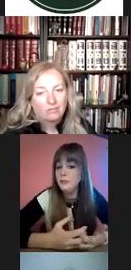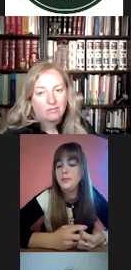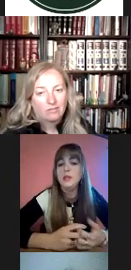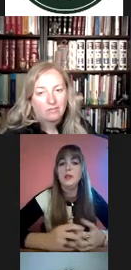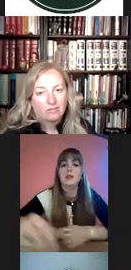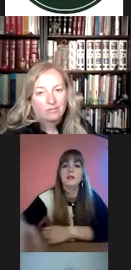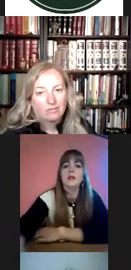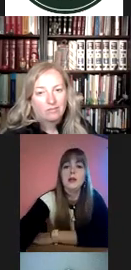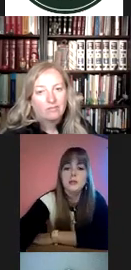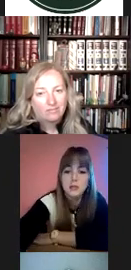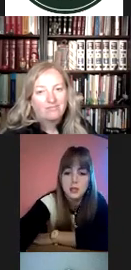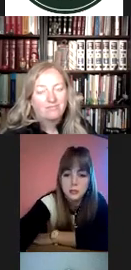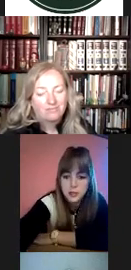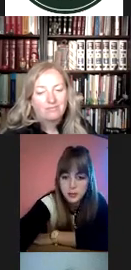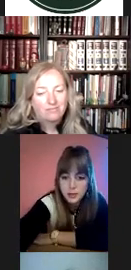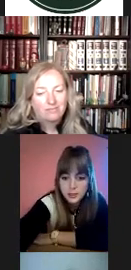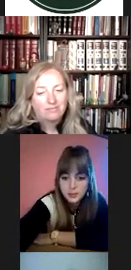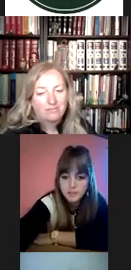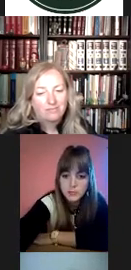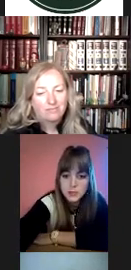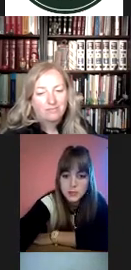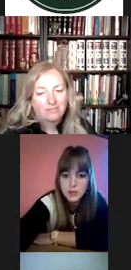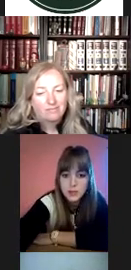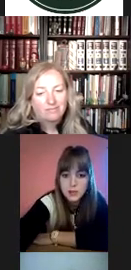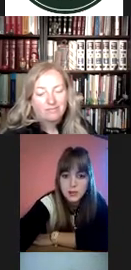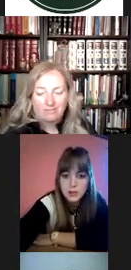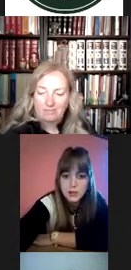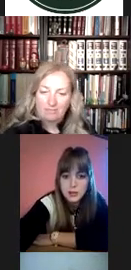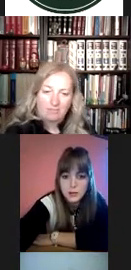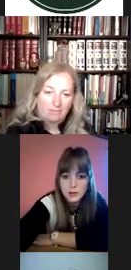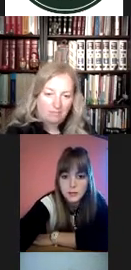macro. A ver si tenemos a alguien más.